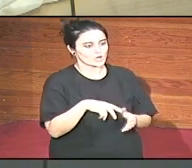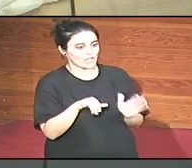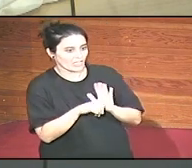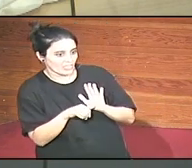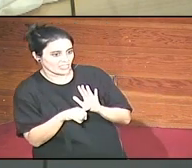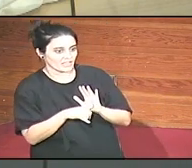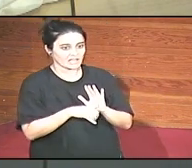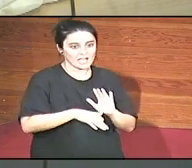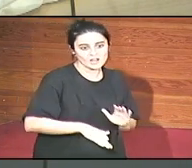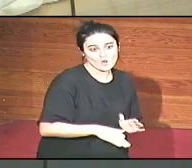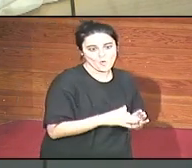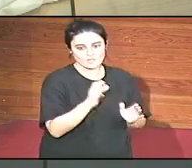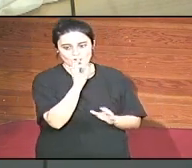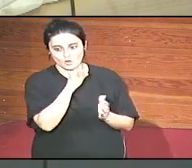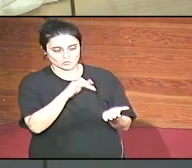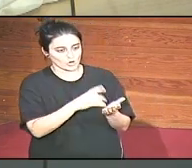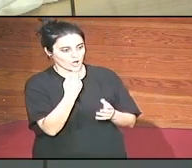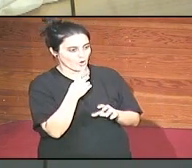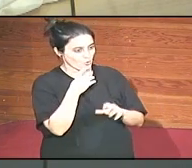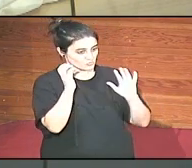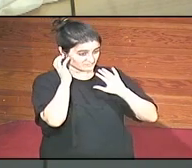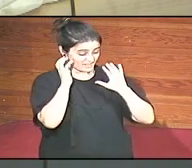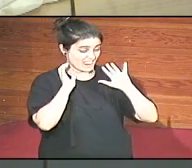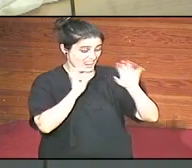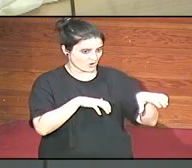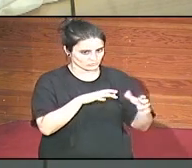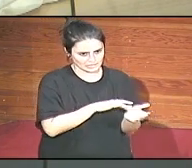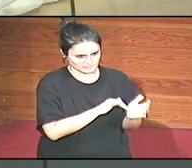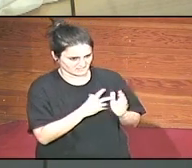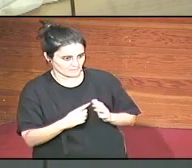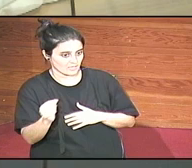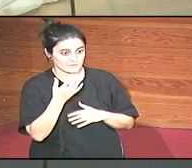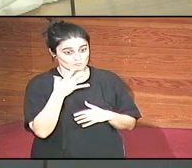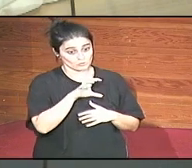ostia que un león que se escapa de una reserva y en el otro día en sudáfrica